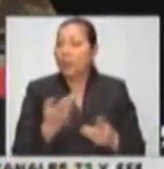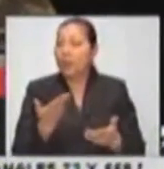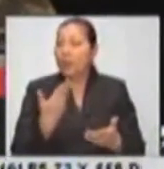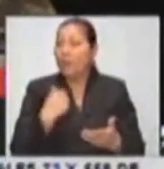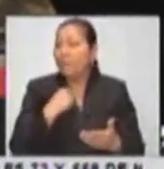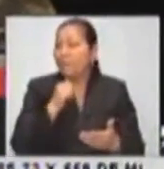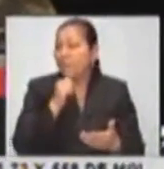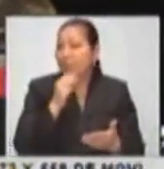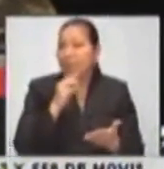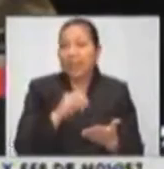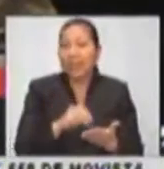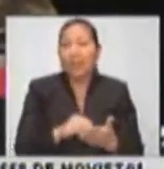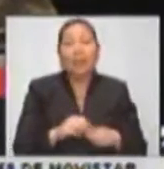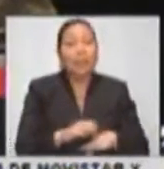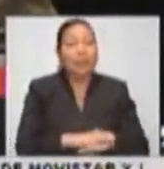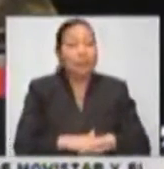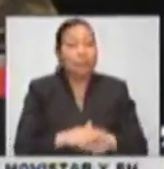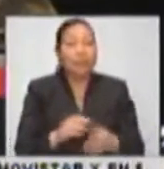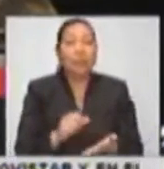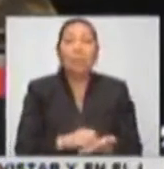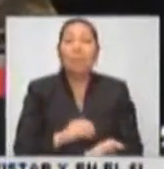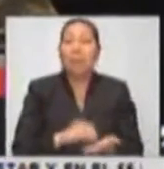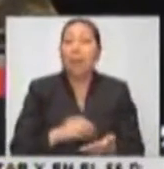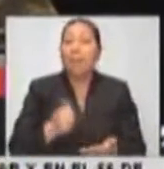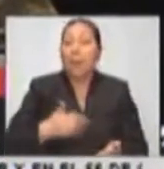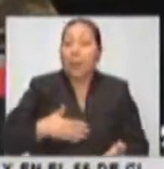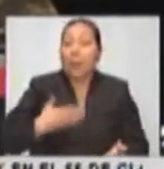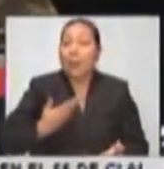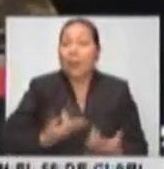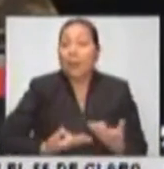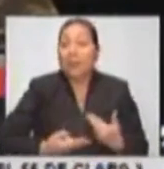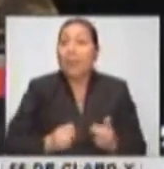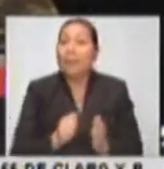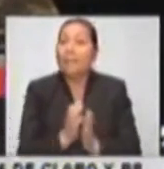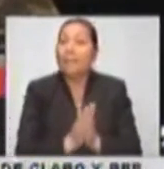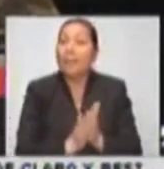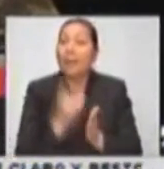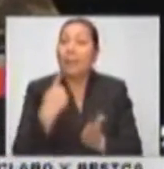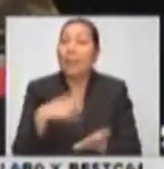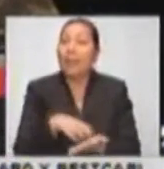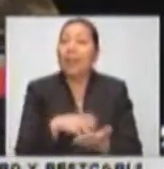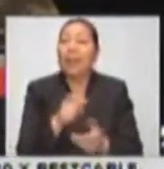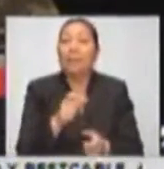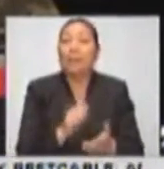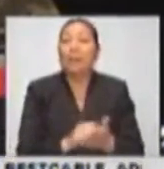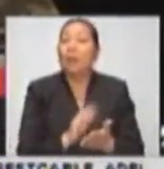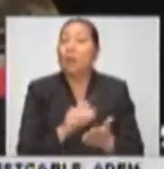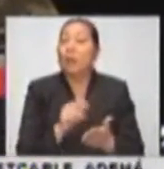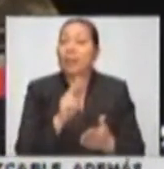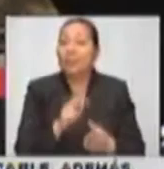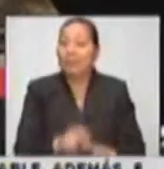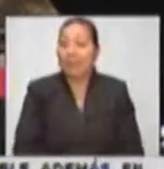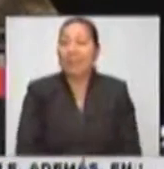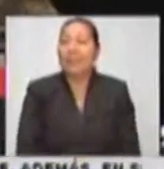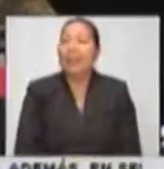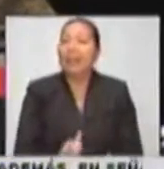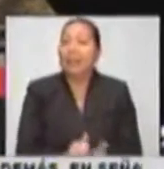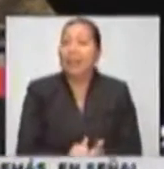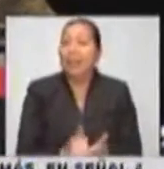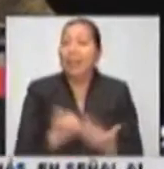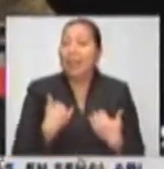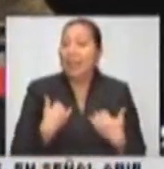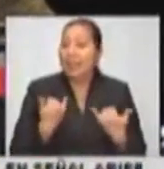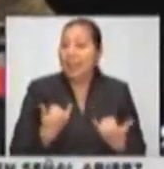sirve, yo diría tratar de implementarlo lo más pronto posible, porque trae beneficios para la población en todo el territorio. Y creo que todavía en